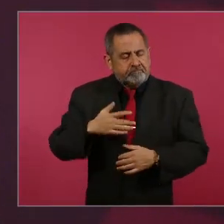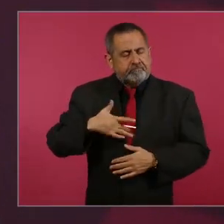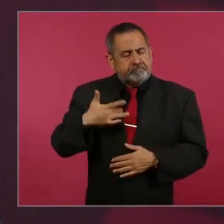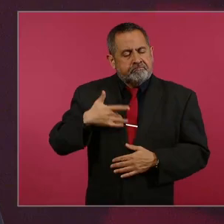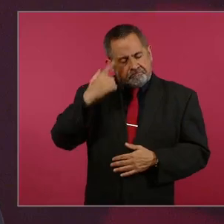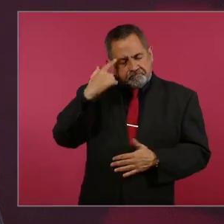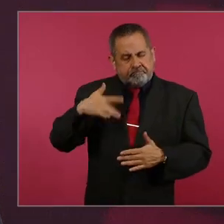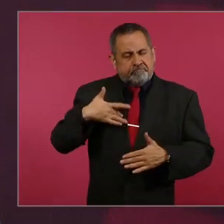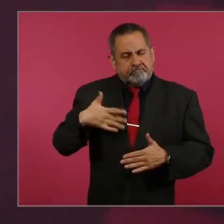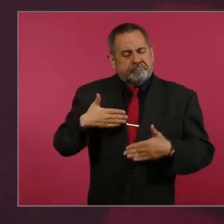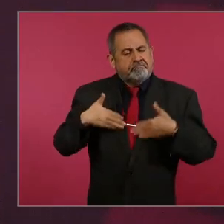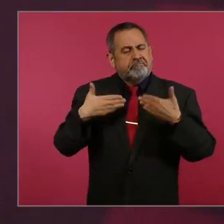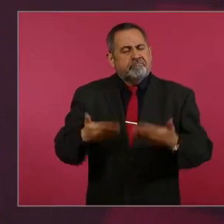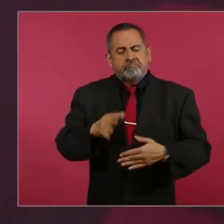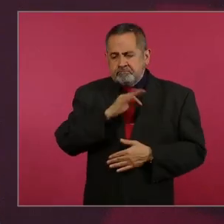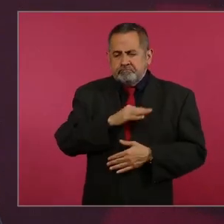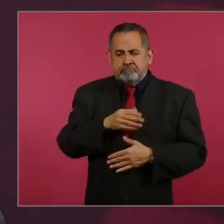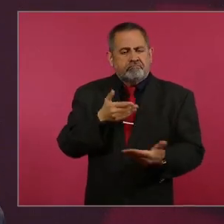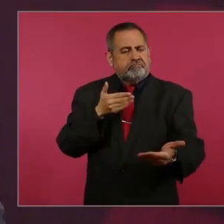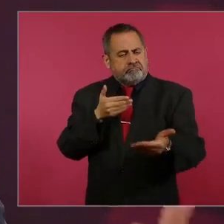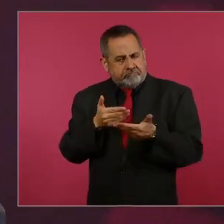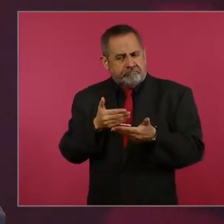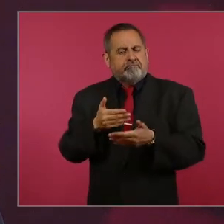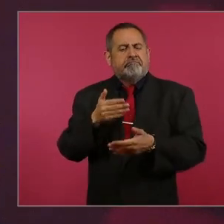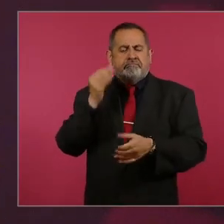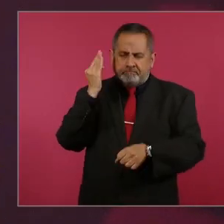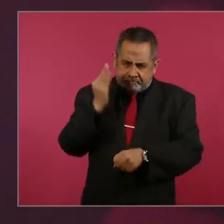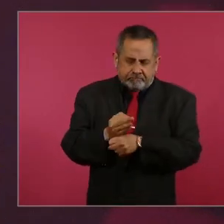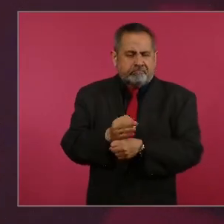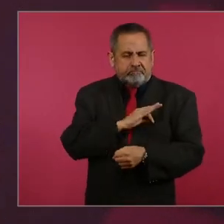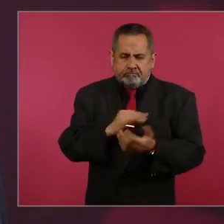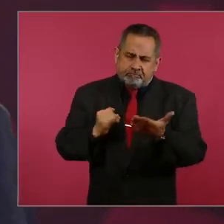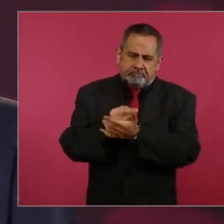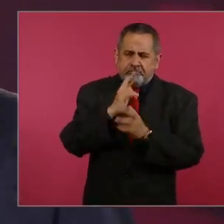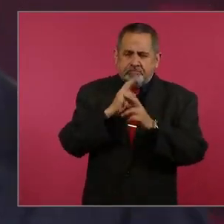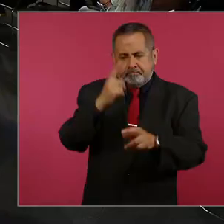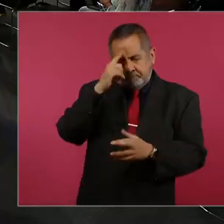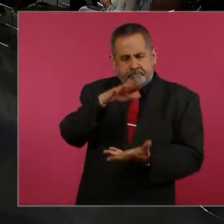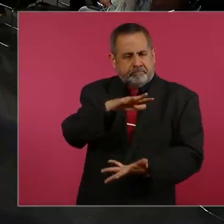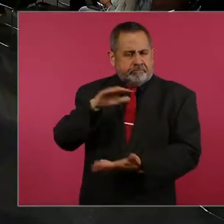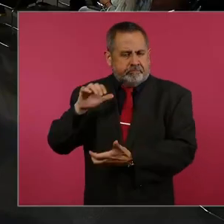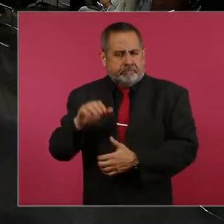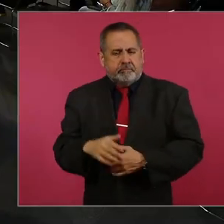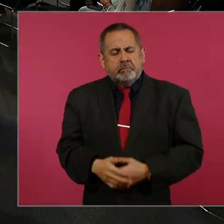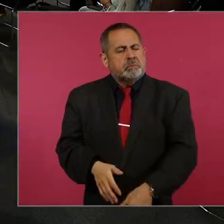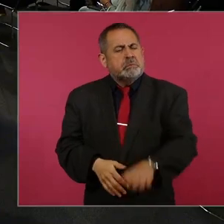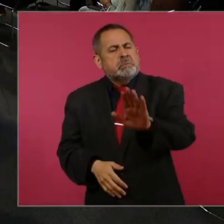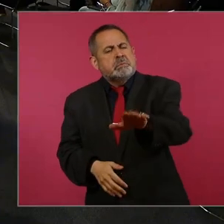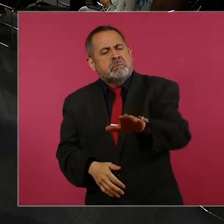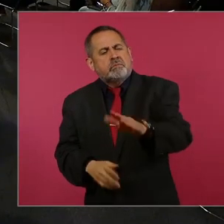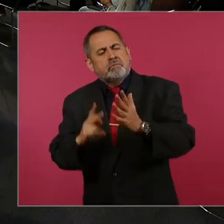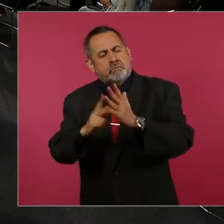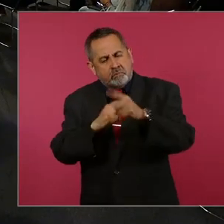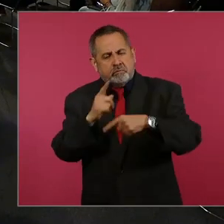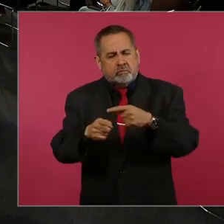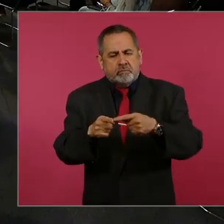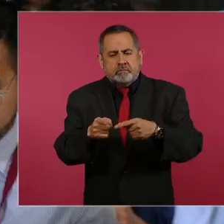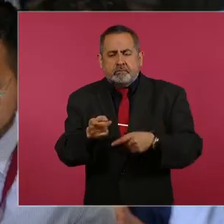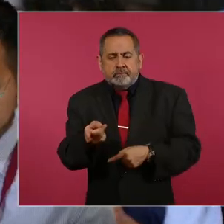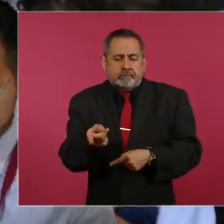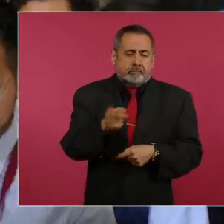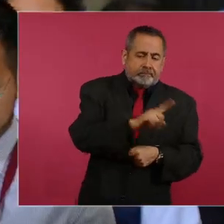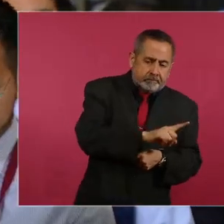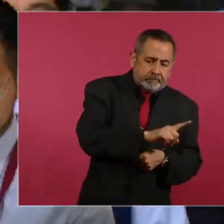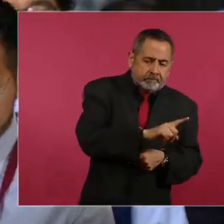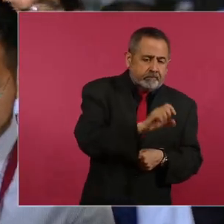pueda resolverse por el bien de la Hacienda Pública y del pueblo de México. Ya no hay opción, Arturo, que regrese a este tema, que ya regrese,